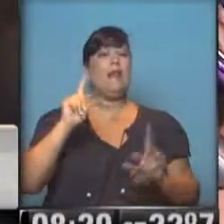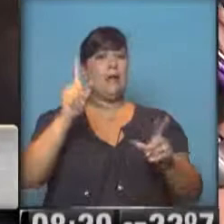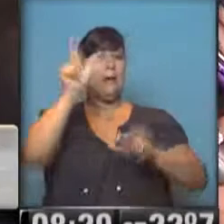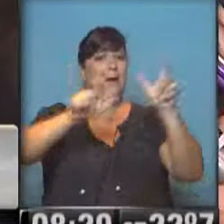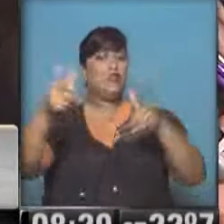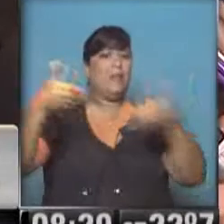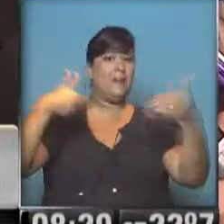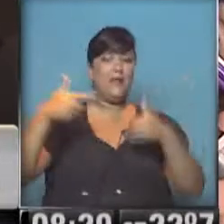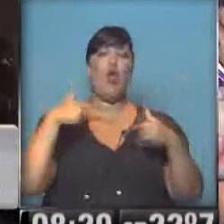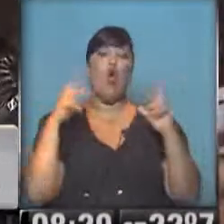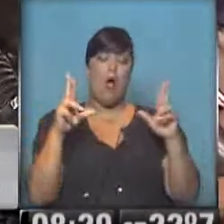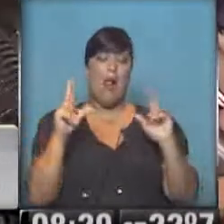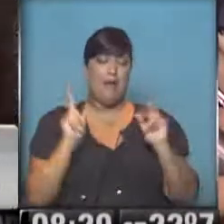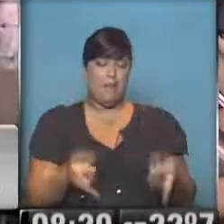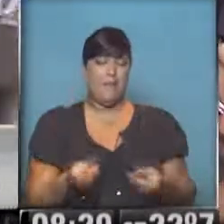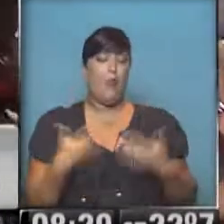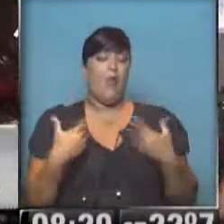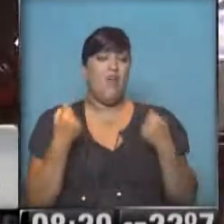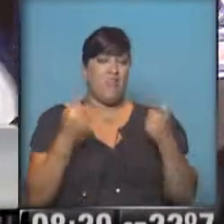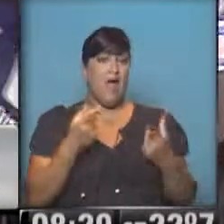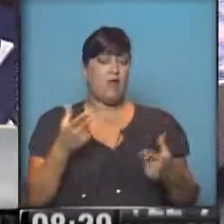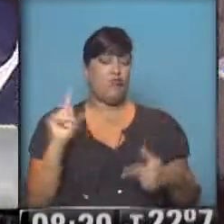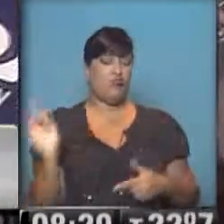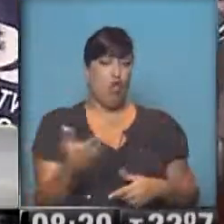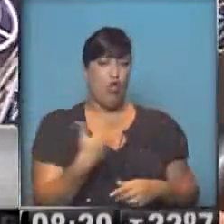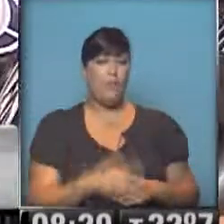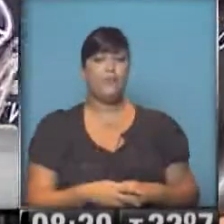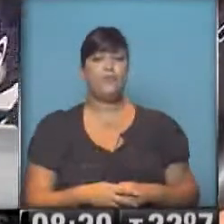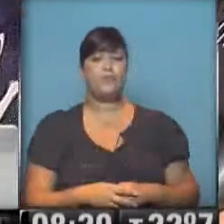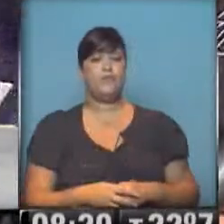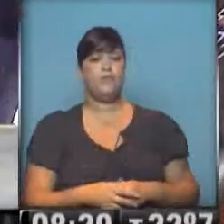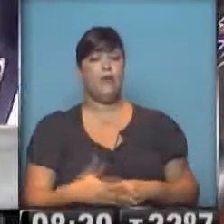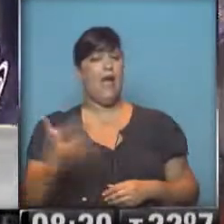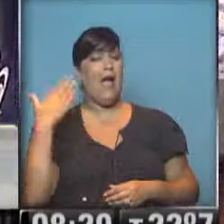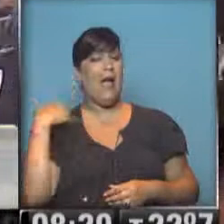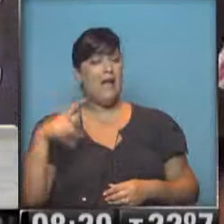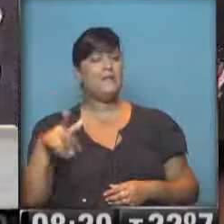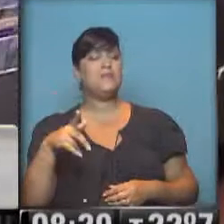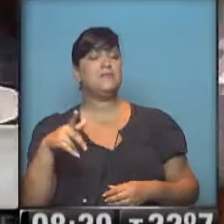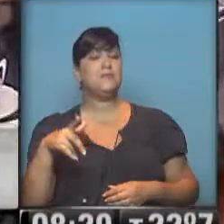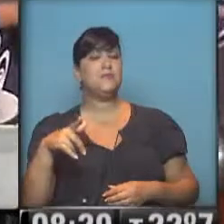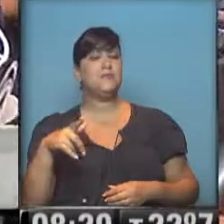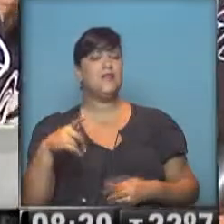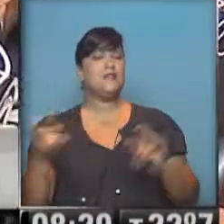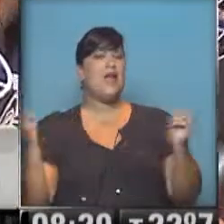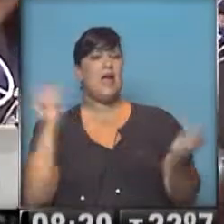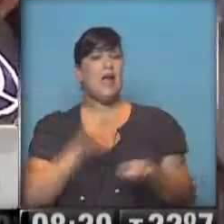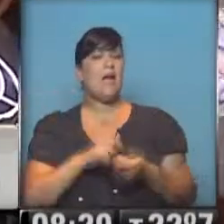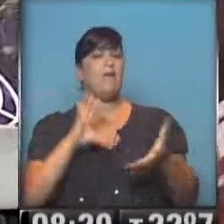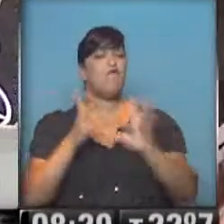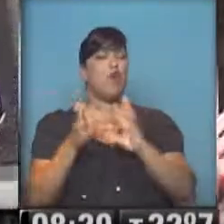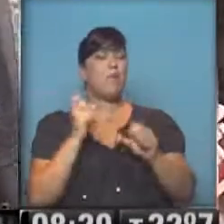que bueno, contento también en lo personal. ¿Esa faceta de asistidor la tenías antes o se está dando ahora por haber cambiado un poco el estilo de